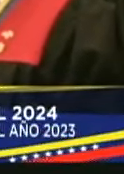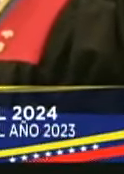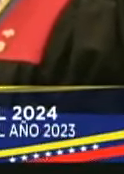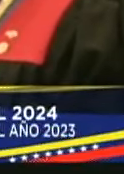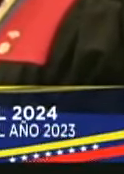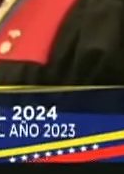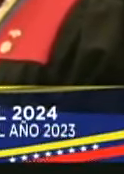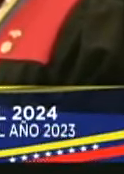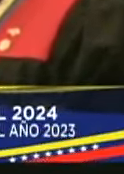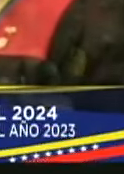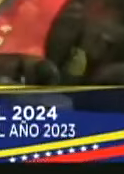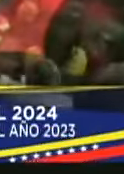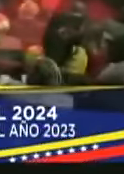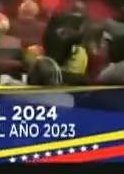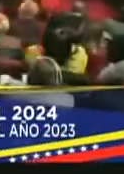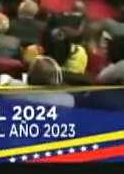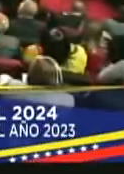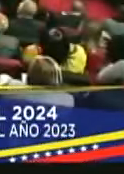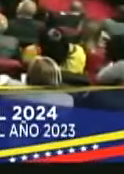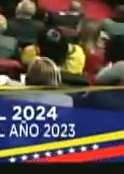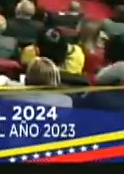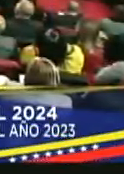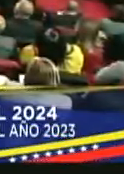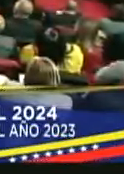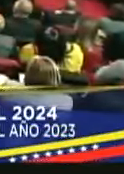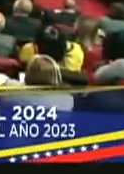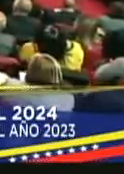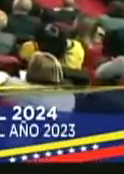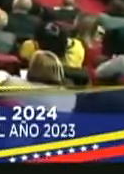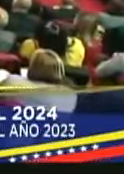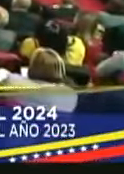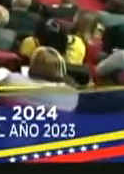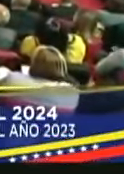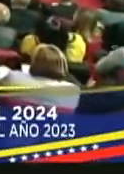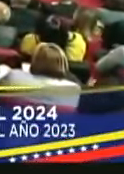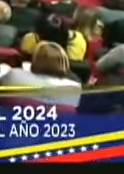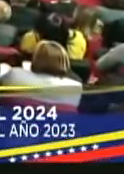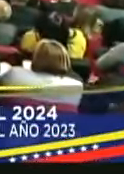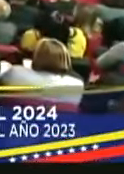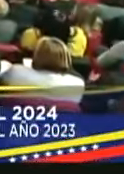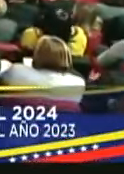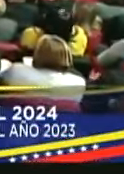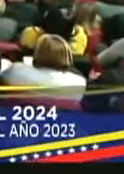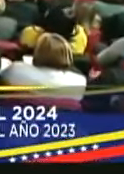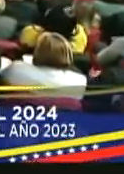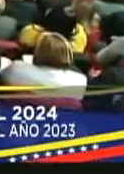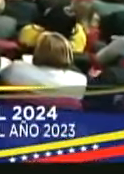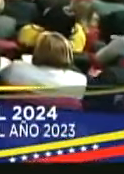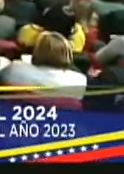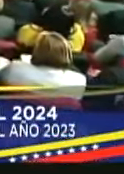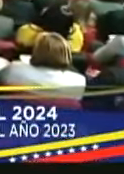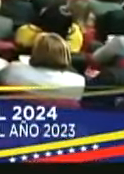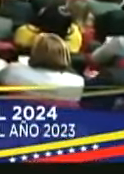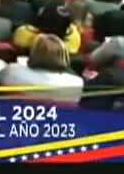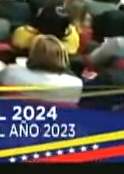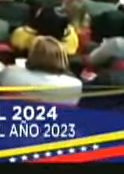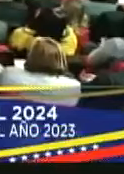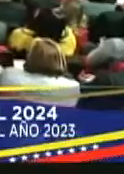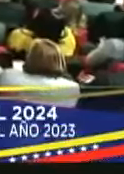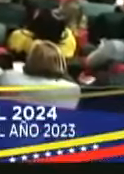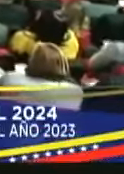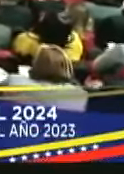En el neoliberalismo, el Estado cumple la importante función de promover un gobierno empresarial, es decir,